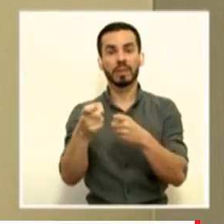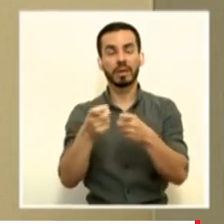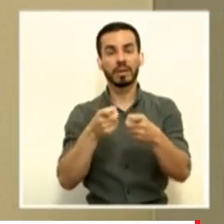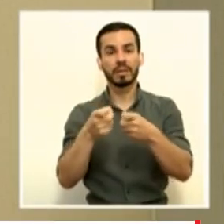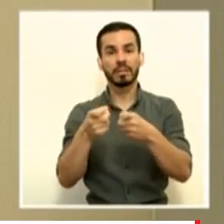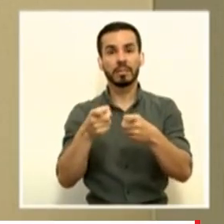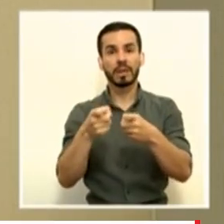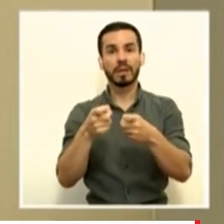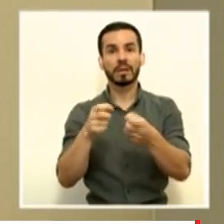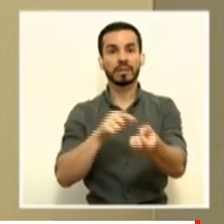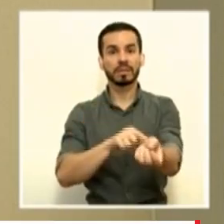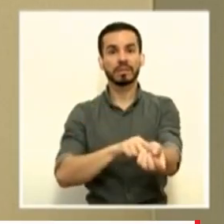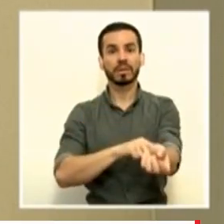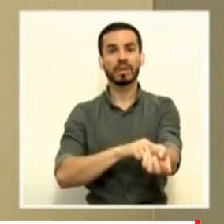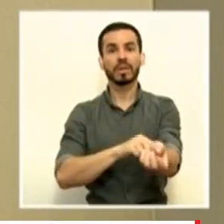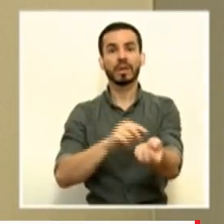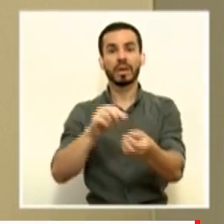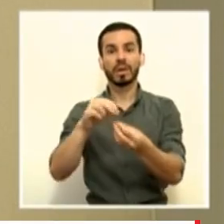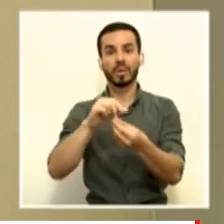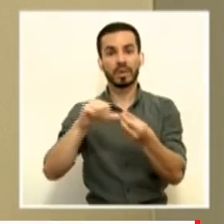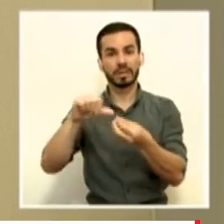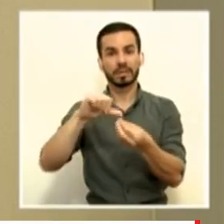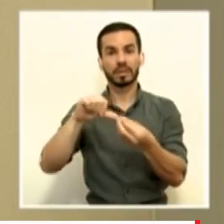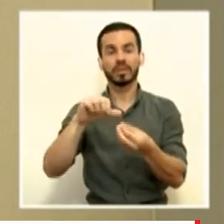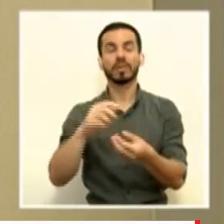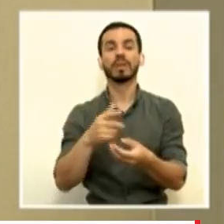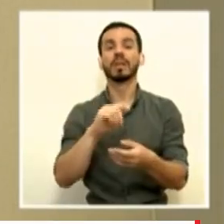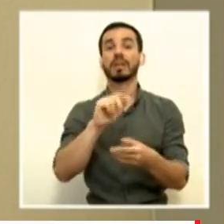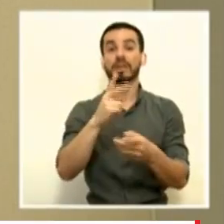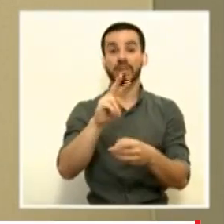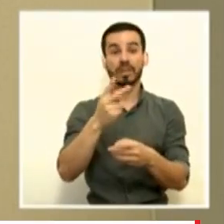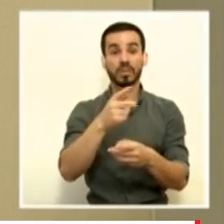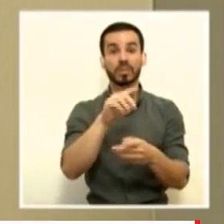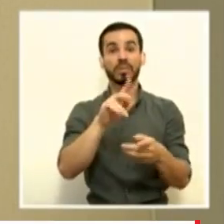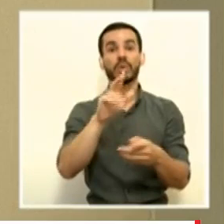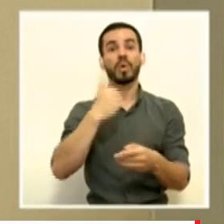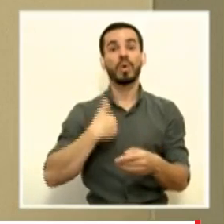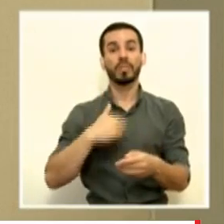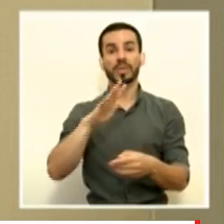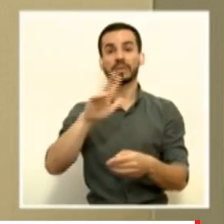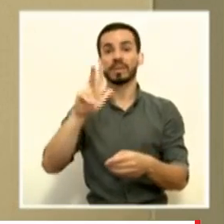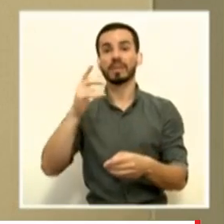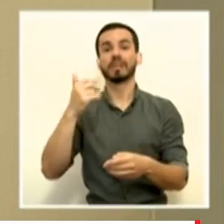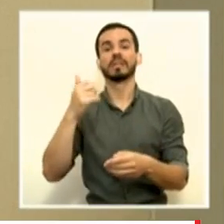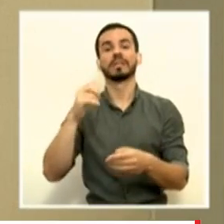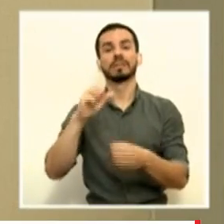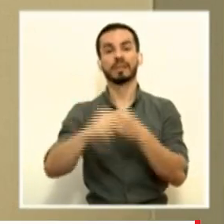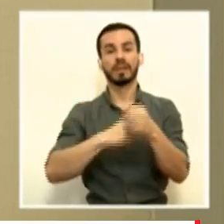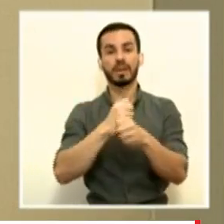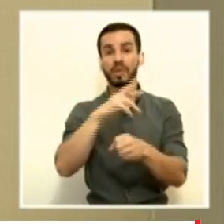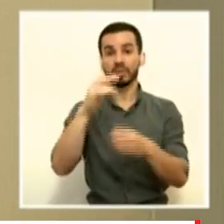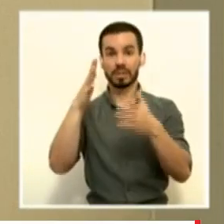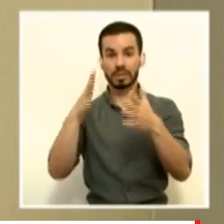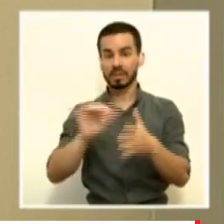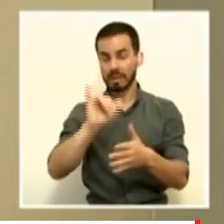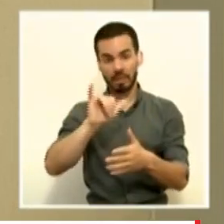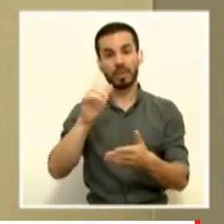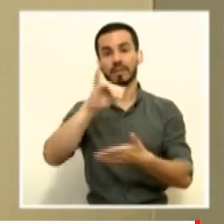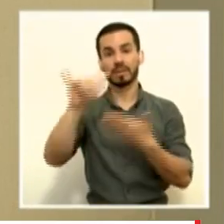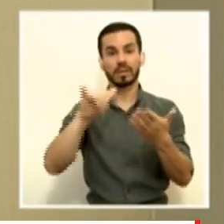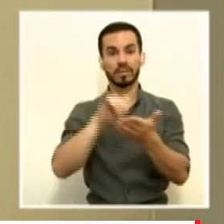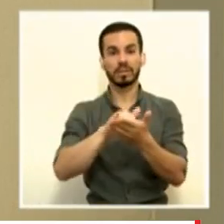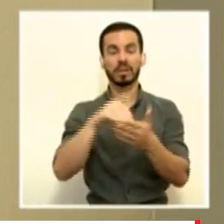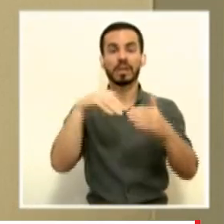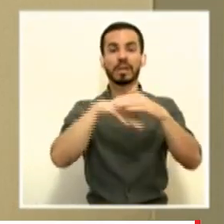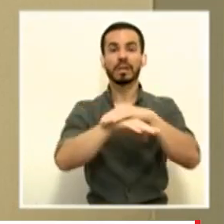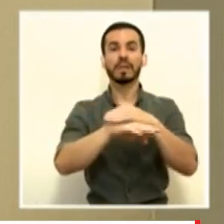del colesterol. El segundo deceso se trata de un hombre de 53 años, costarricense, también de San José, se